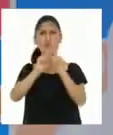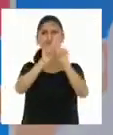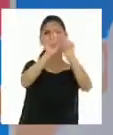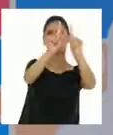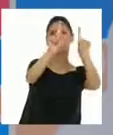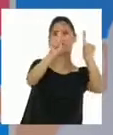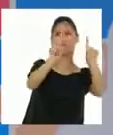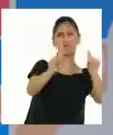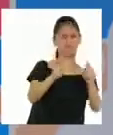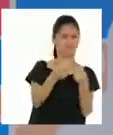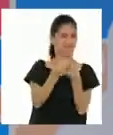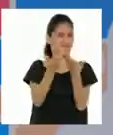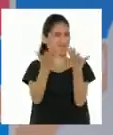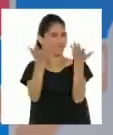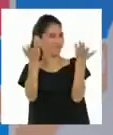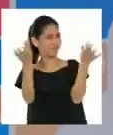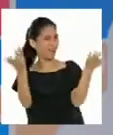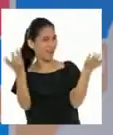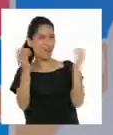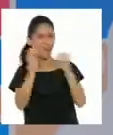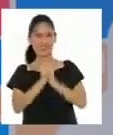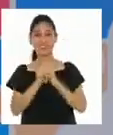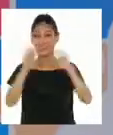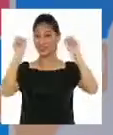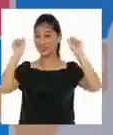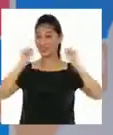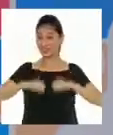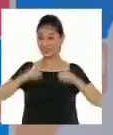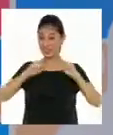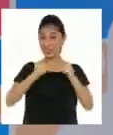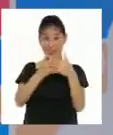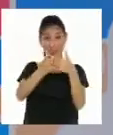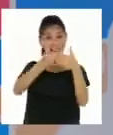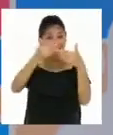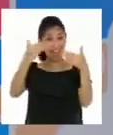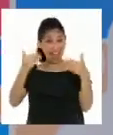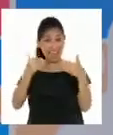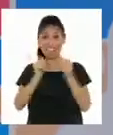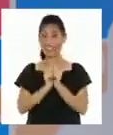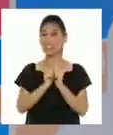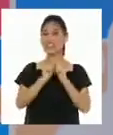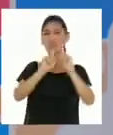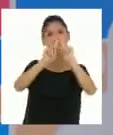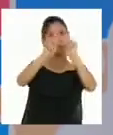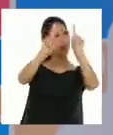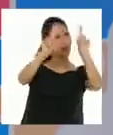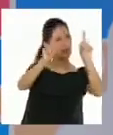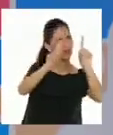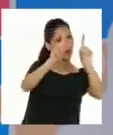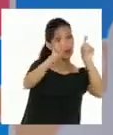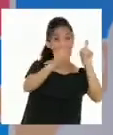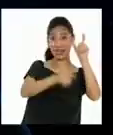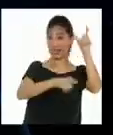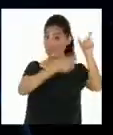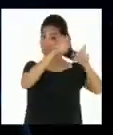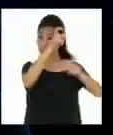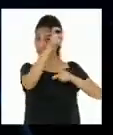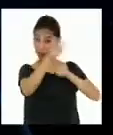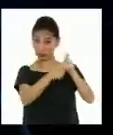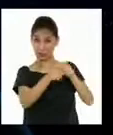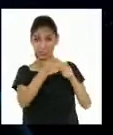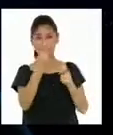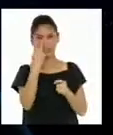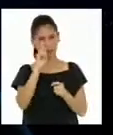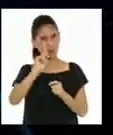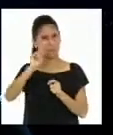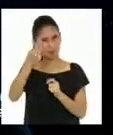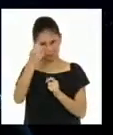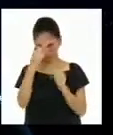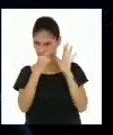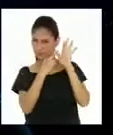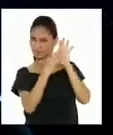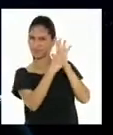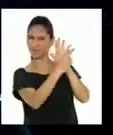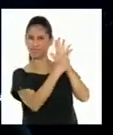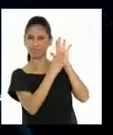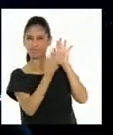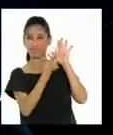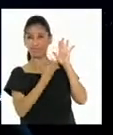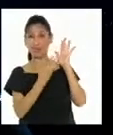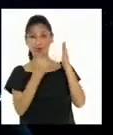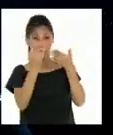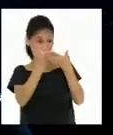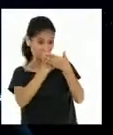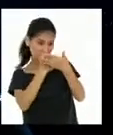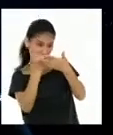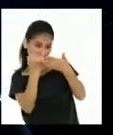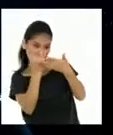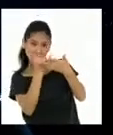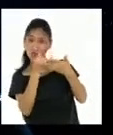Es por ello que al realizar encuestas para las elecciones, por ejemplo, se toma una muestra en la que se busca que ésta